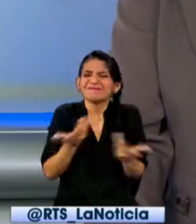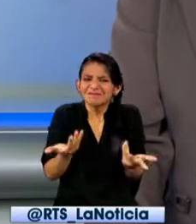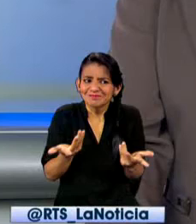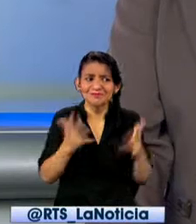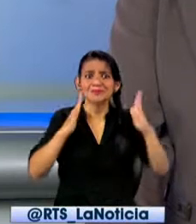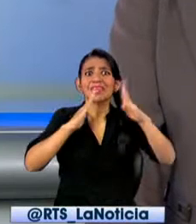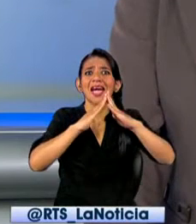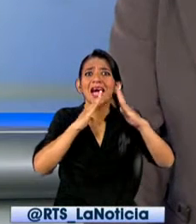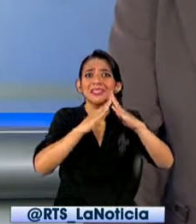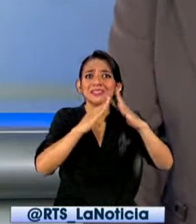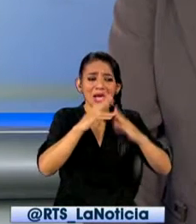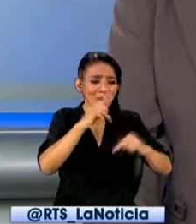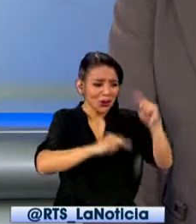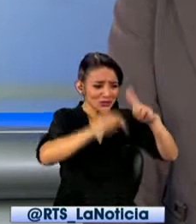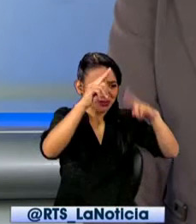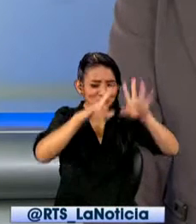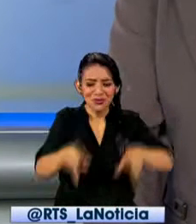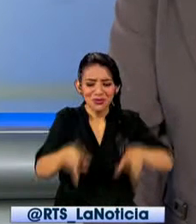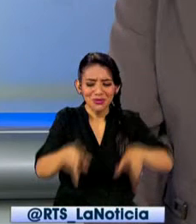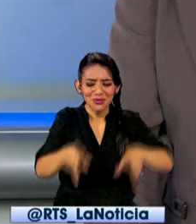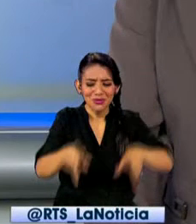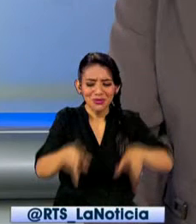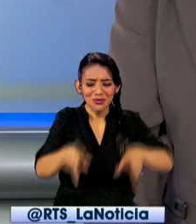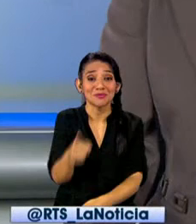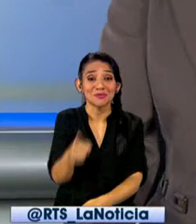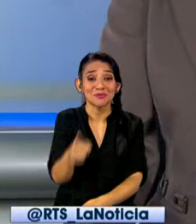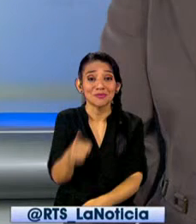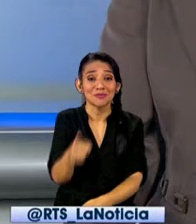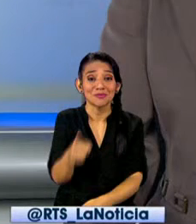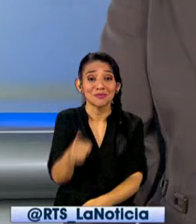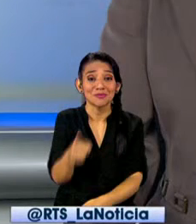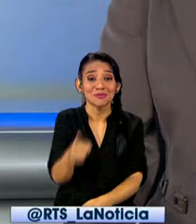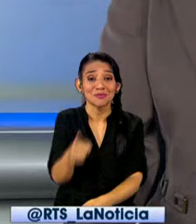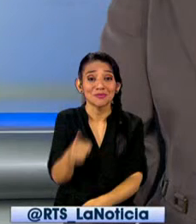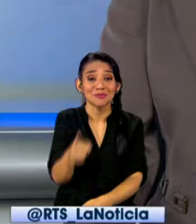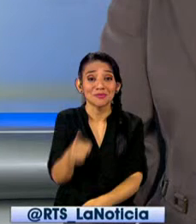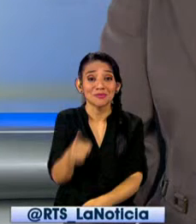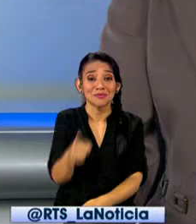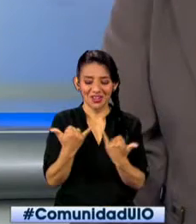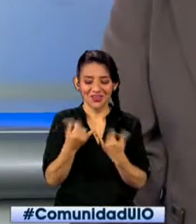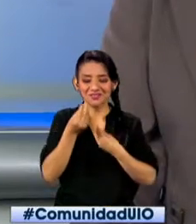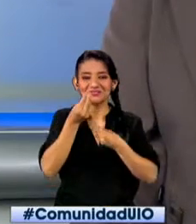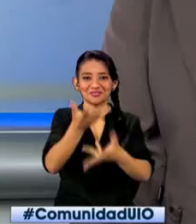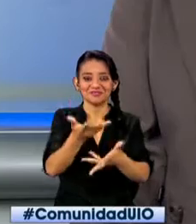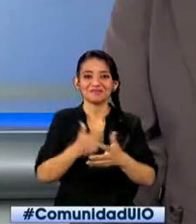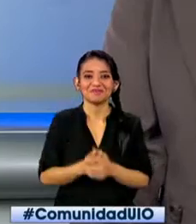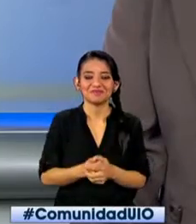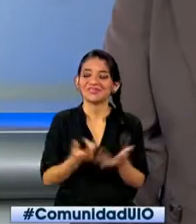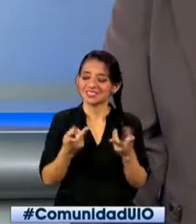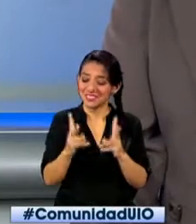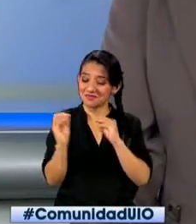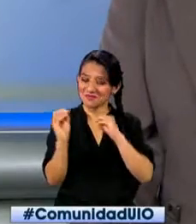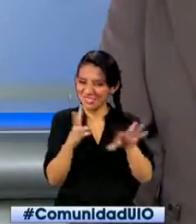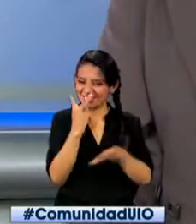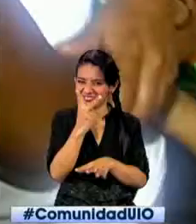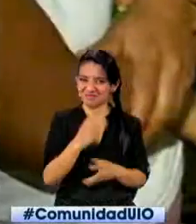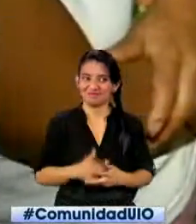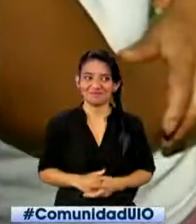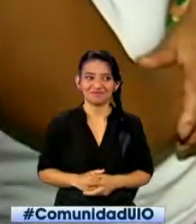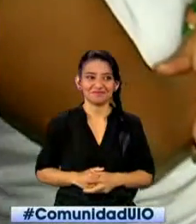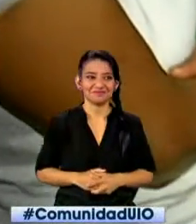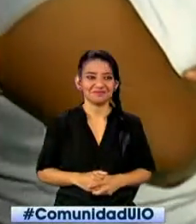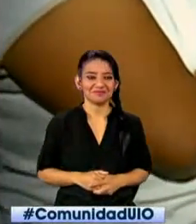menos que una casa, haciendo que su sueño se haga realidad. Conozcamos este caso y, por supuesto, el milagro.